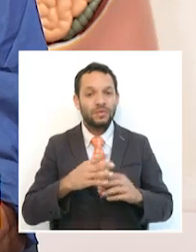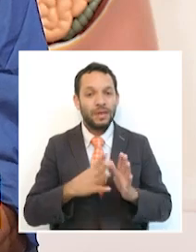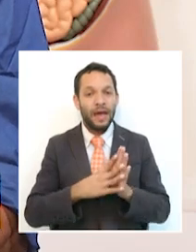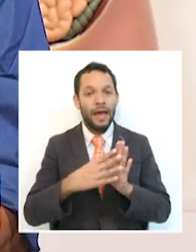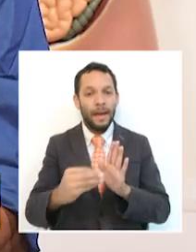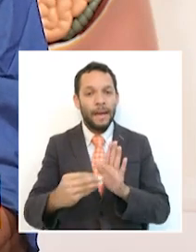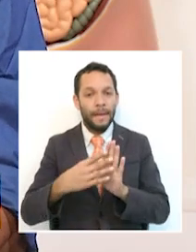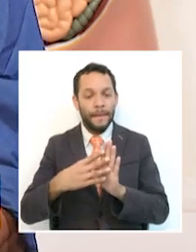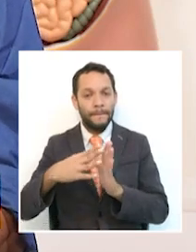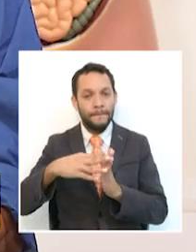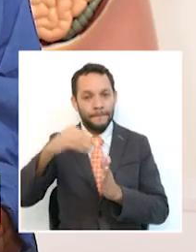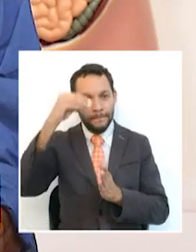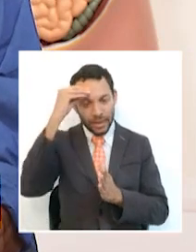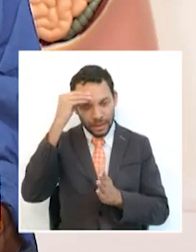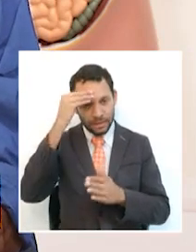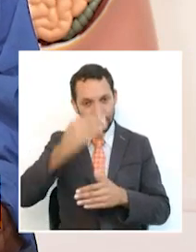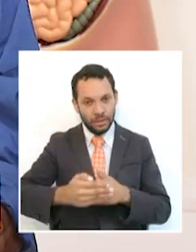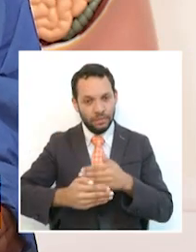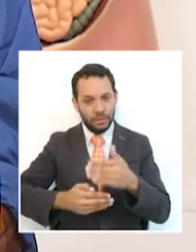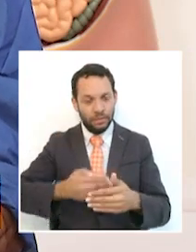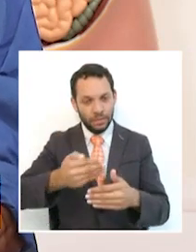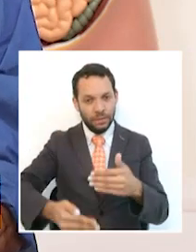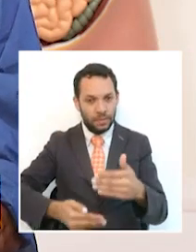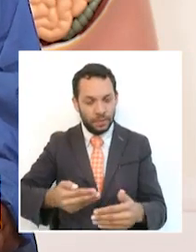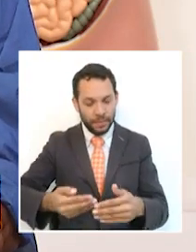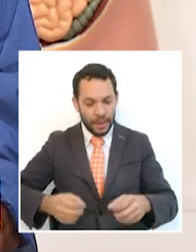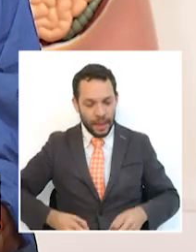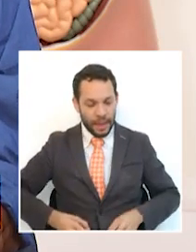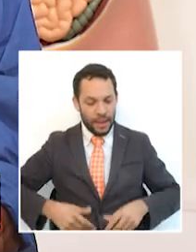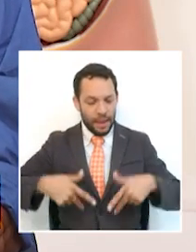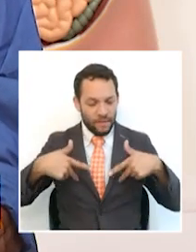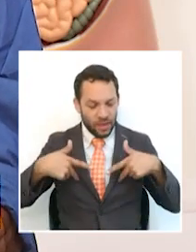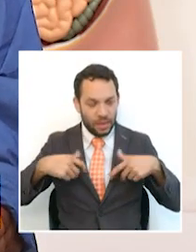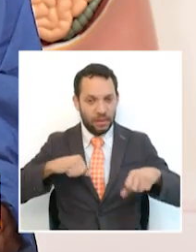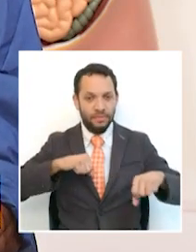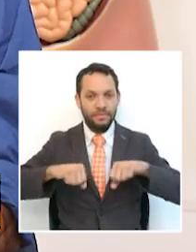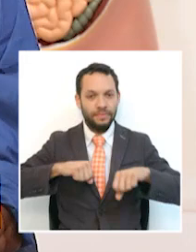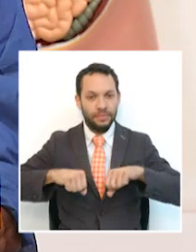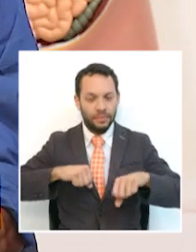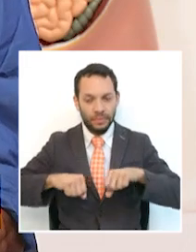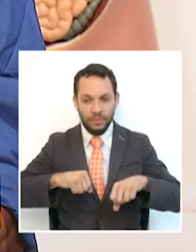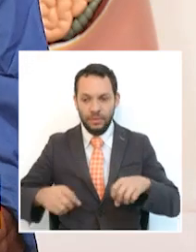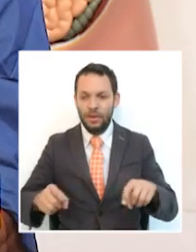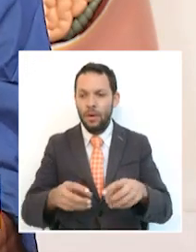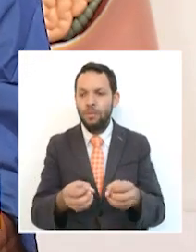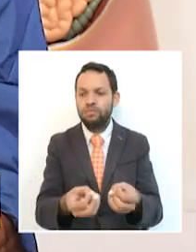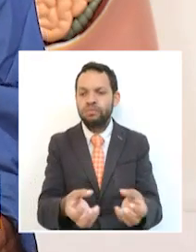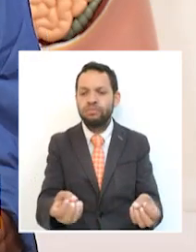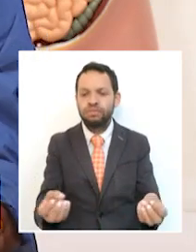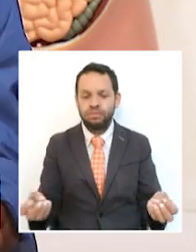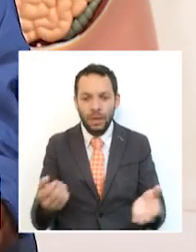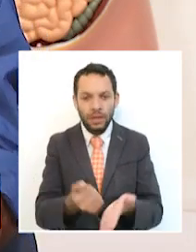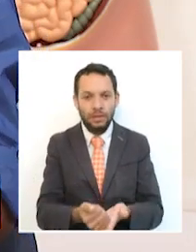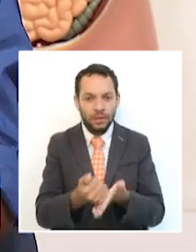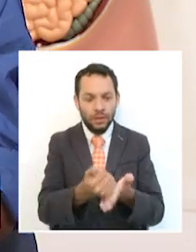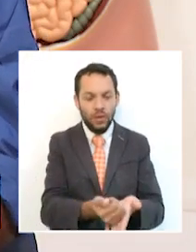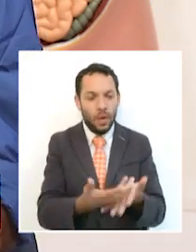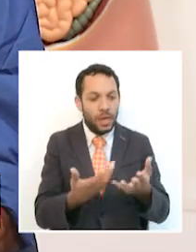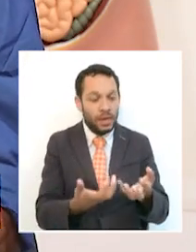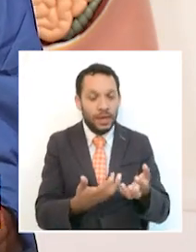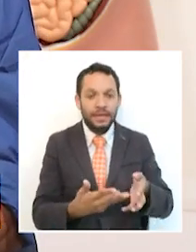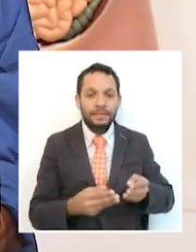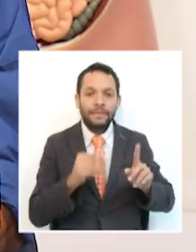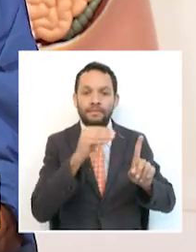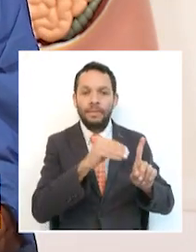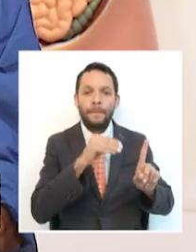hacemos esto sino que simplemente vivan lo porque la gran mayoría quieren llevar a sus padres a sus hijos a la